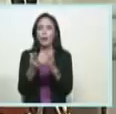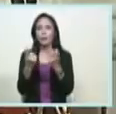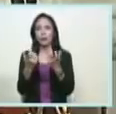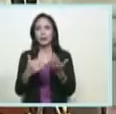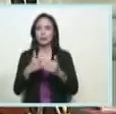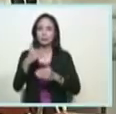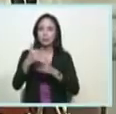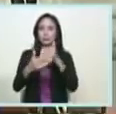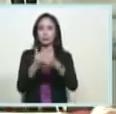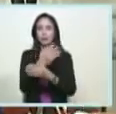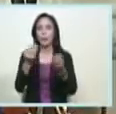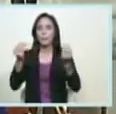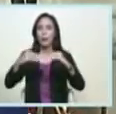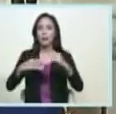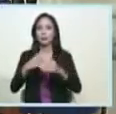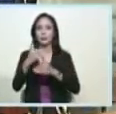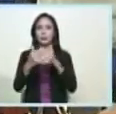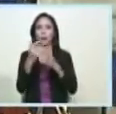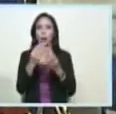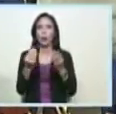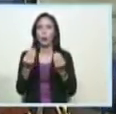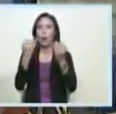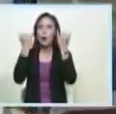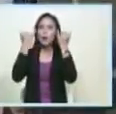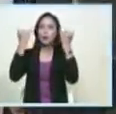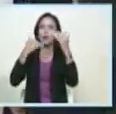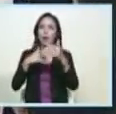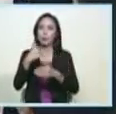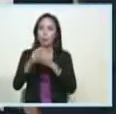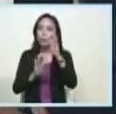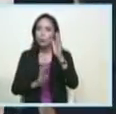tenemos que avanzar hacia el fortalecimiento